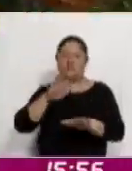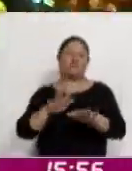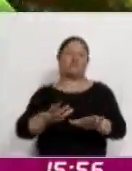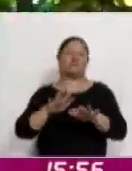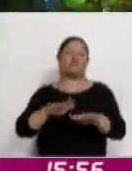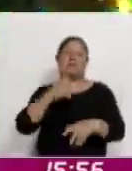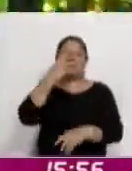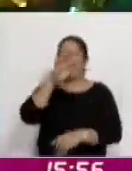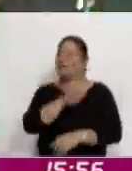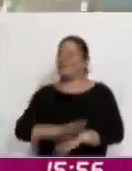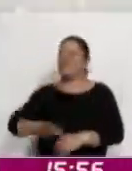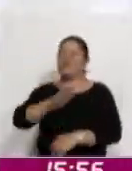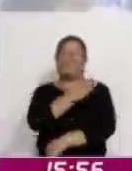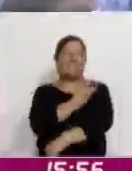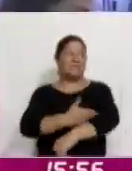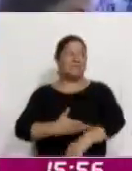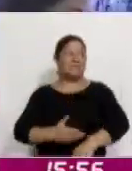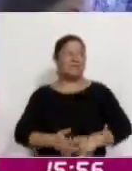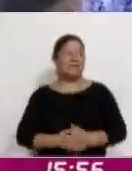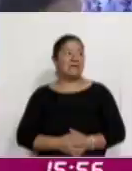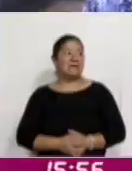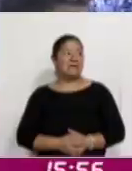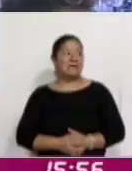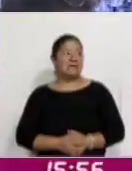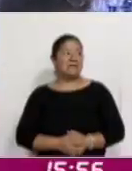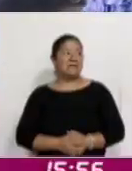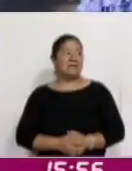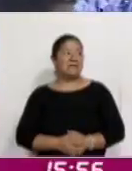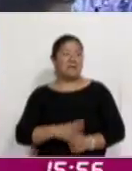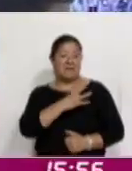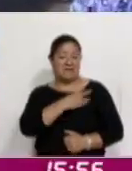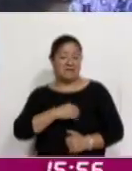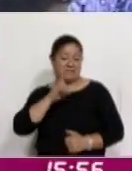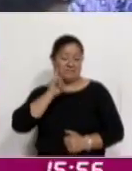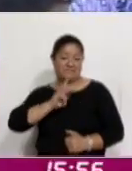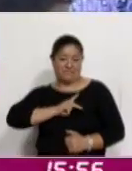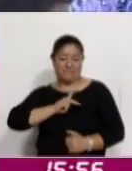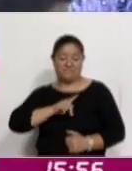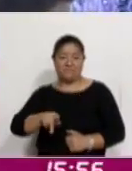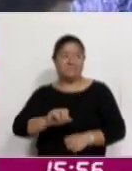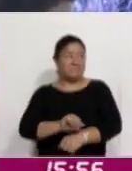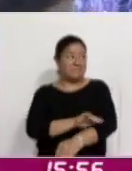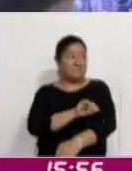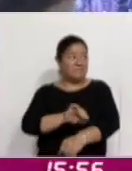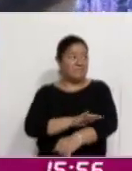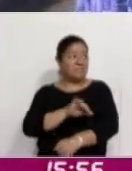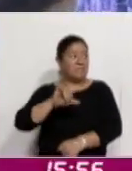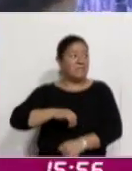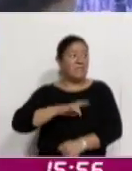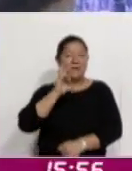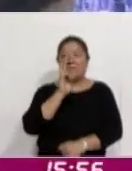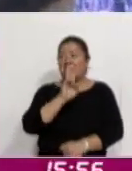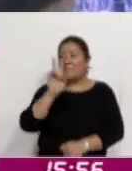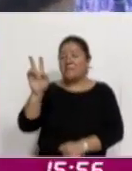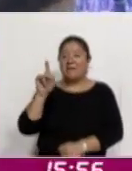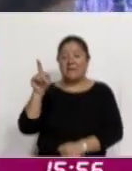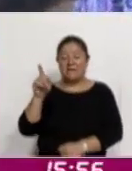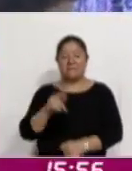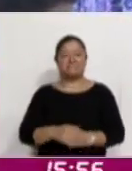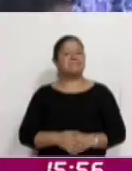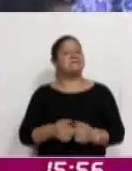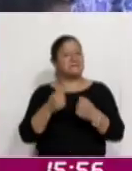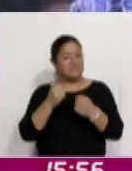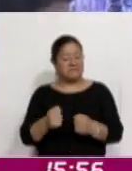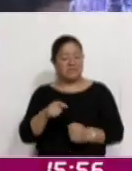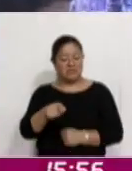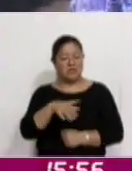inolvidable para toda la familia. Y bueno, pues a través de mi hija, muy emocionada esta tarde de ver estos personajes que pues sin duda